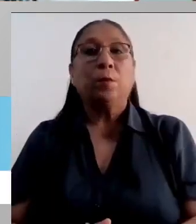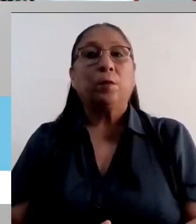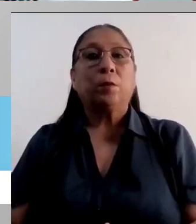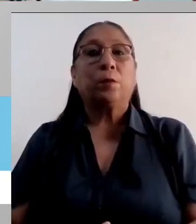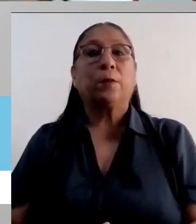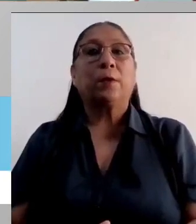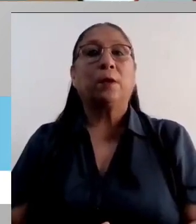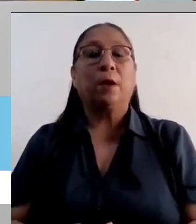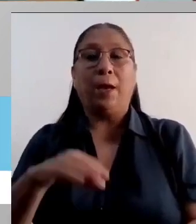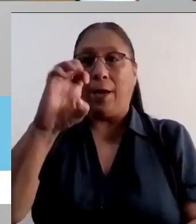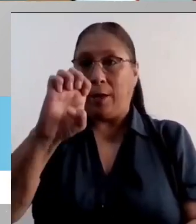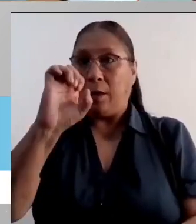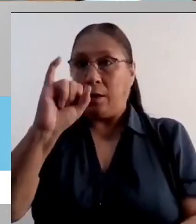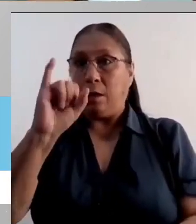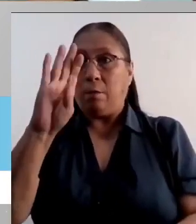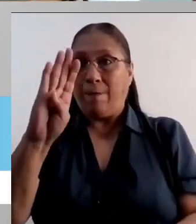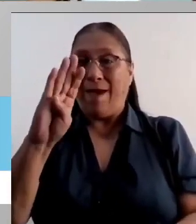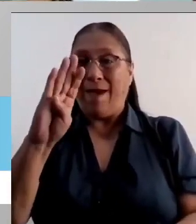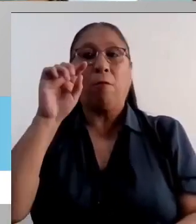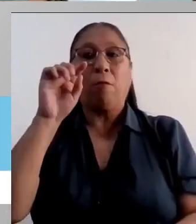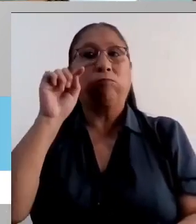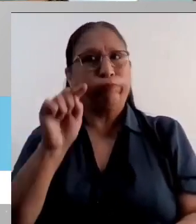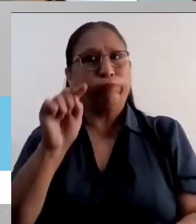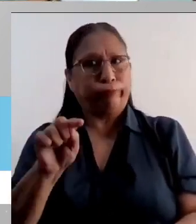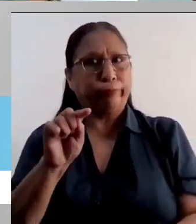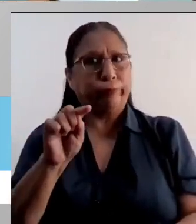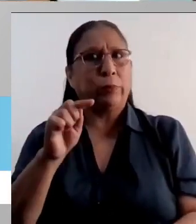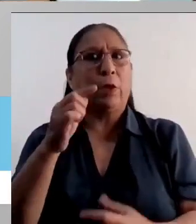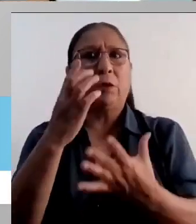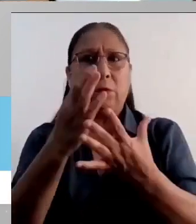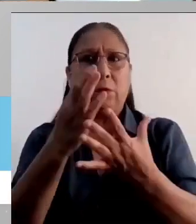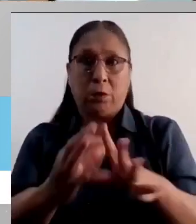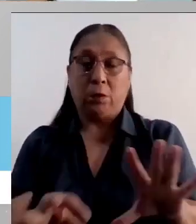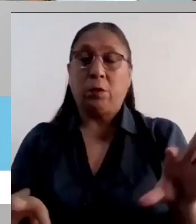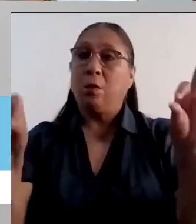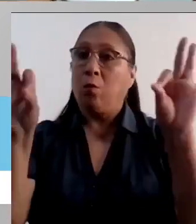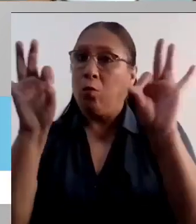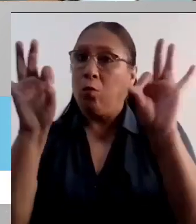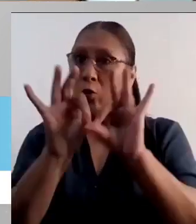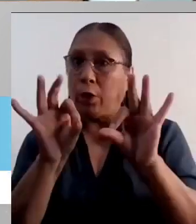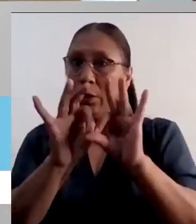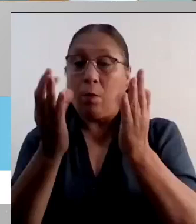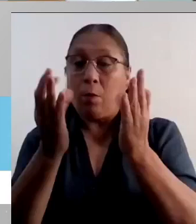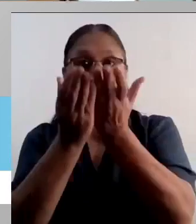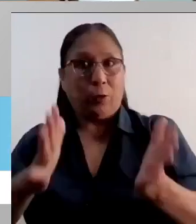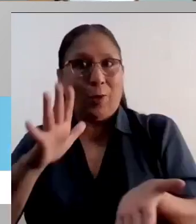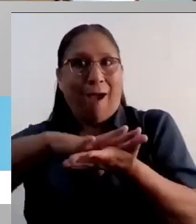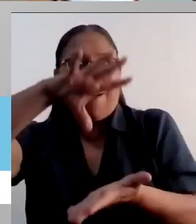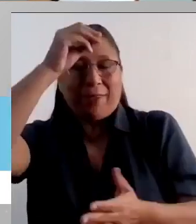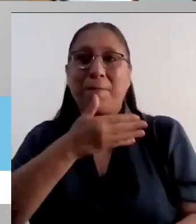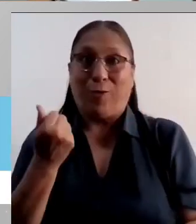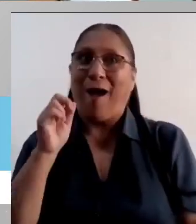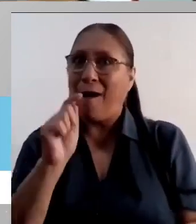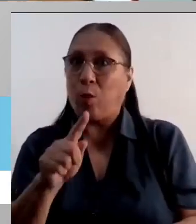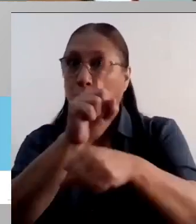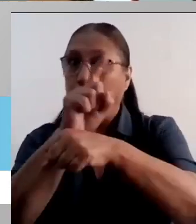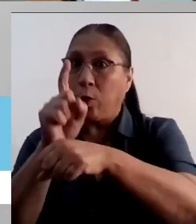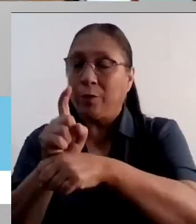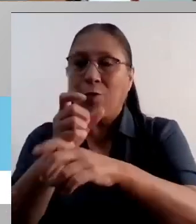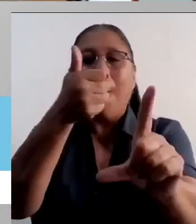La EIB es importante porque los estudiantes aprenden mejor cuando la educación es impartida en su propia